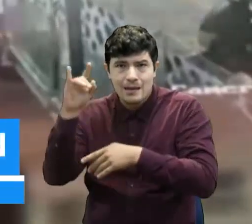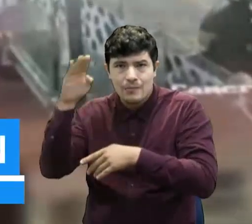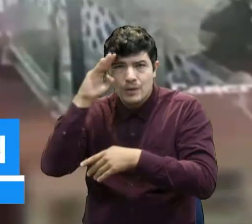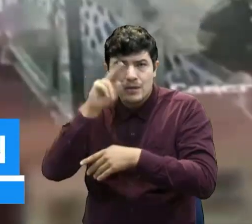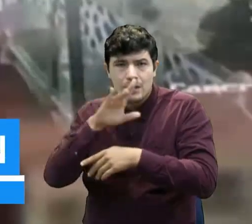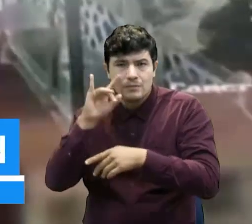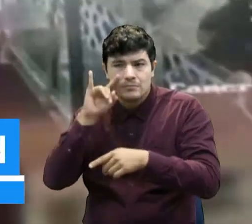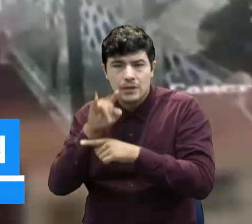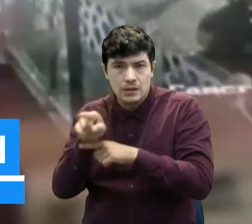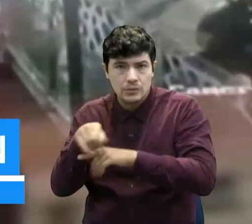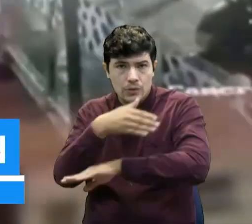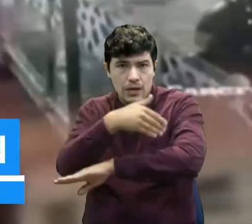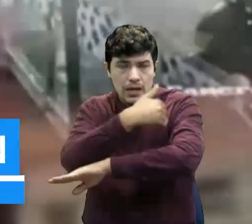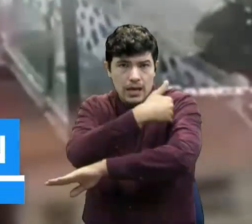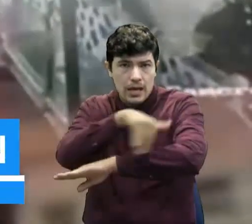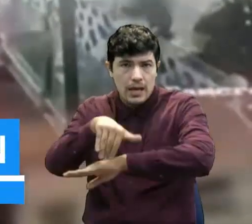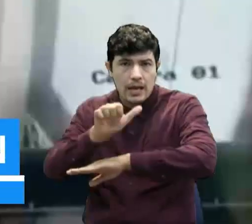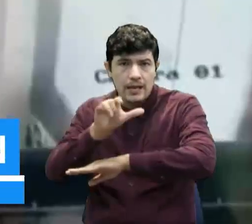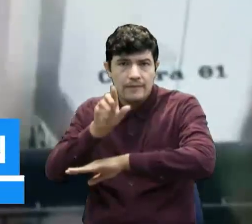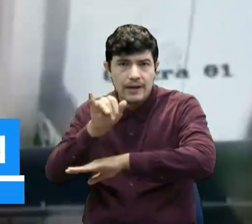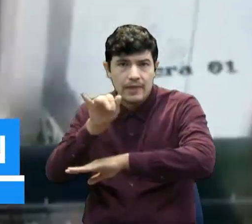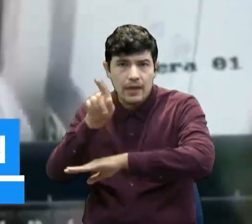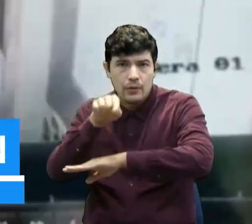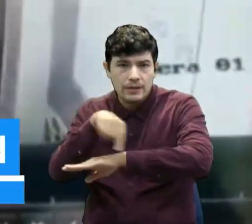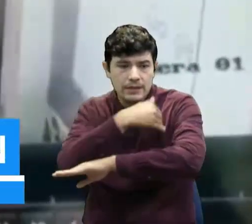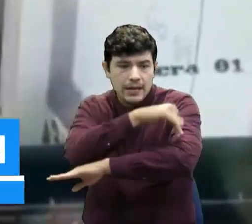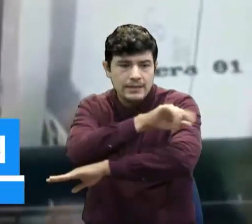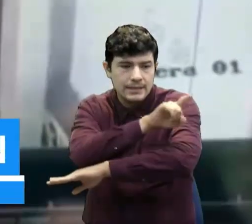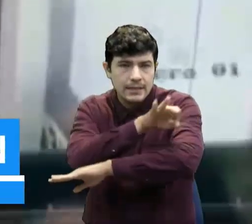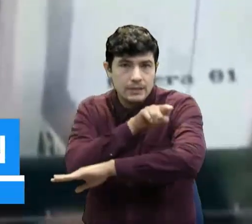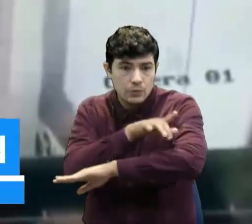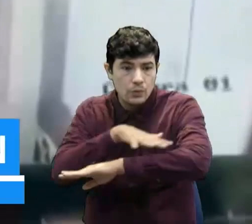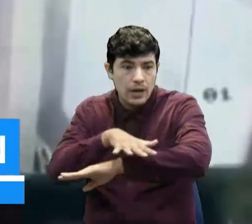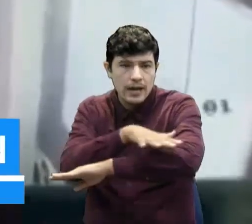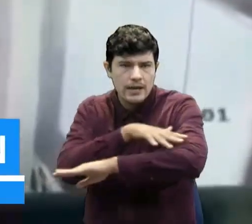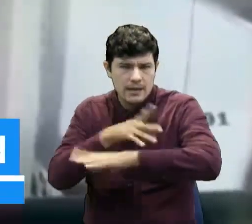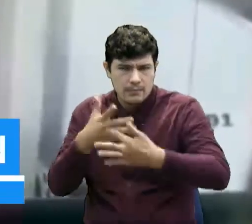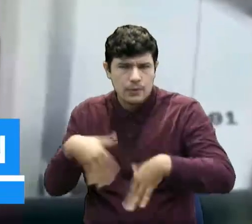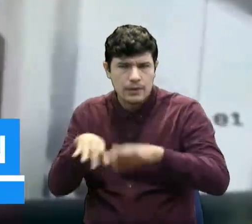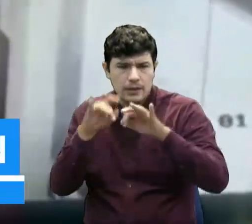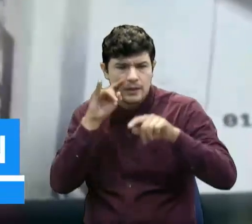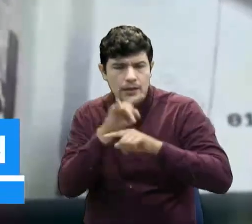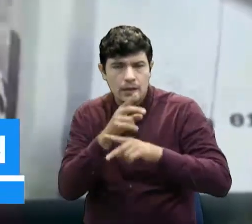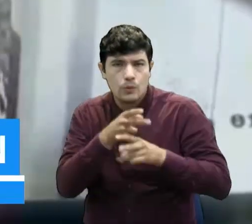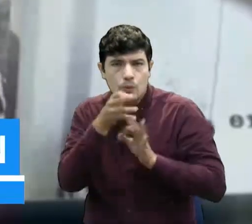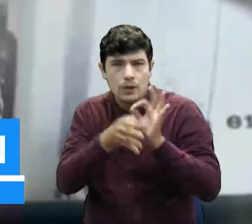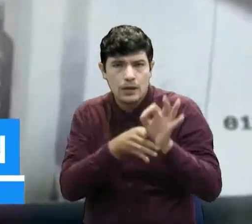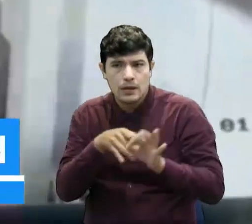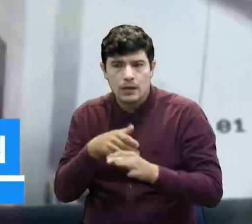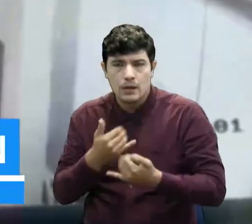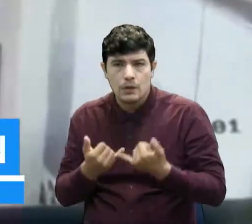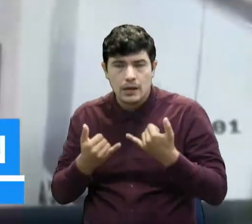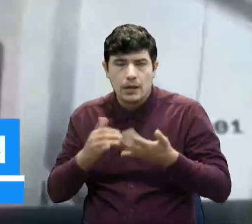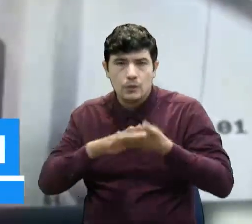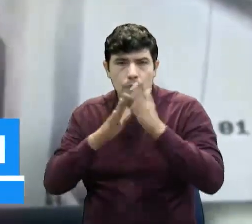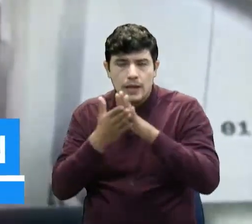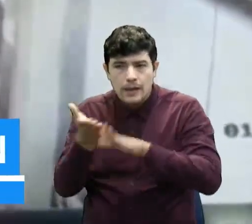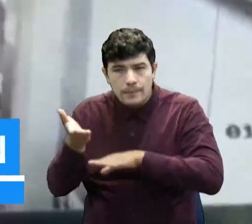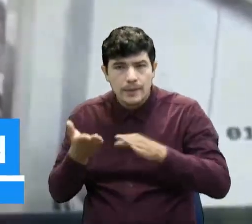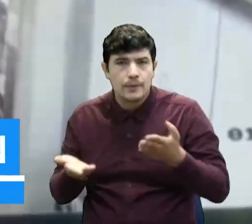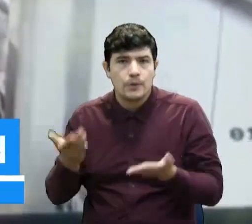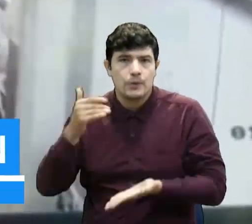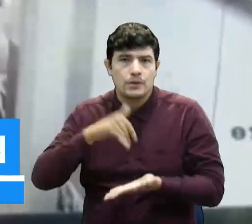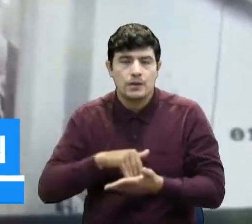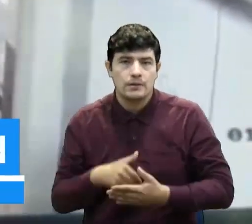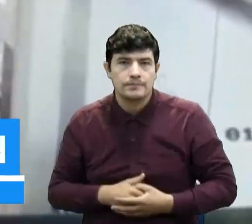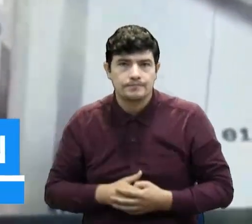porque es un sitio estratégico para nosotros los comerciantes y los residentes del sector. Entonces, la verdad que